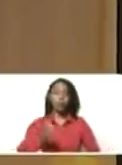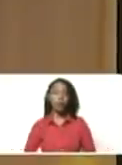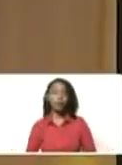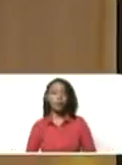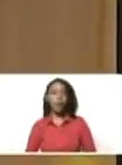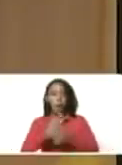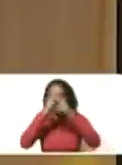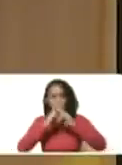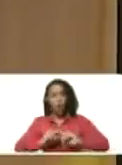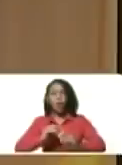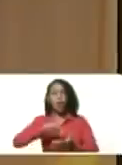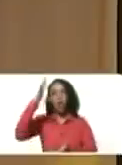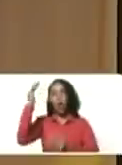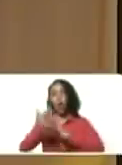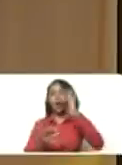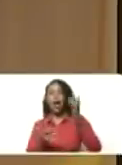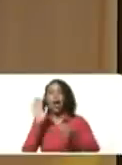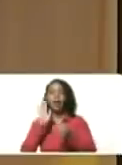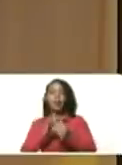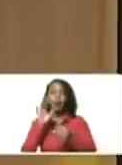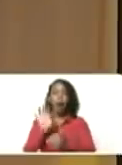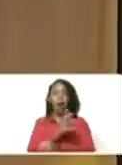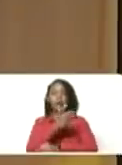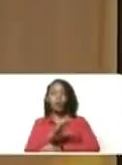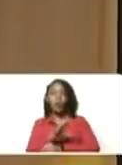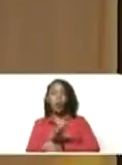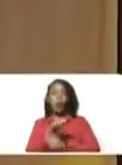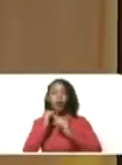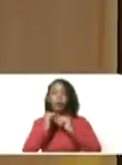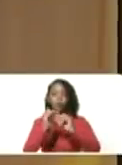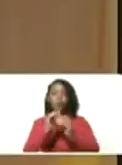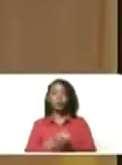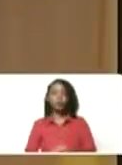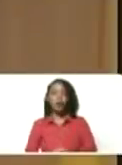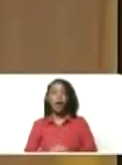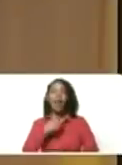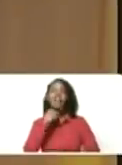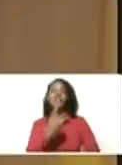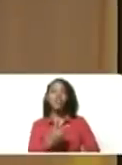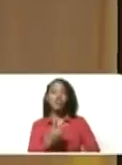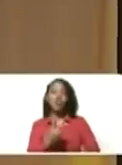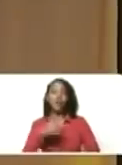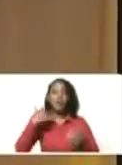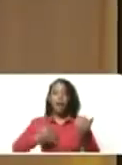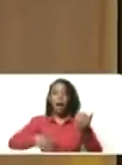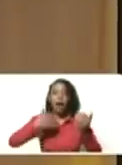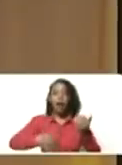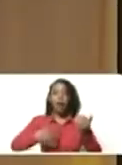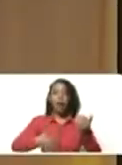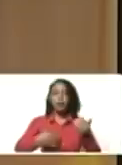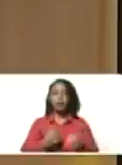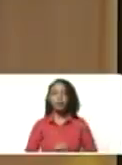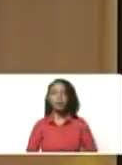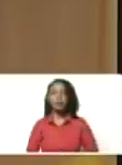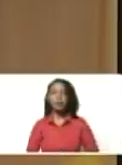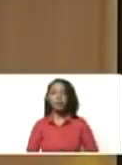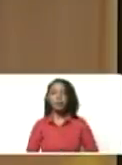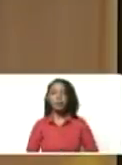Honor y gloria, canción Polo Oriental, en la voz de Alí Alejandro I.